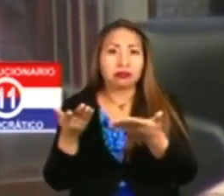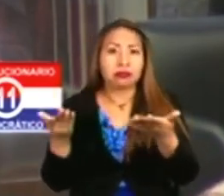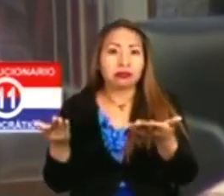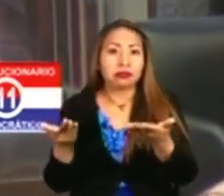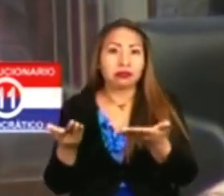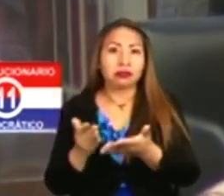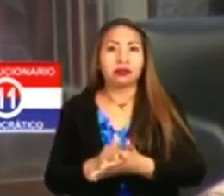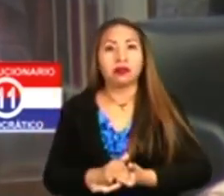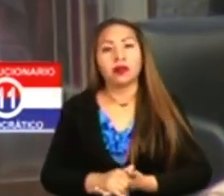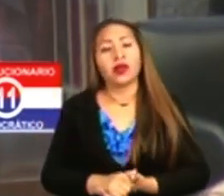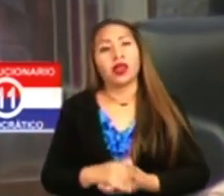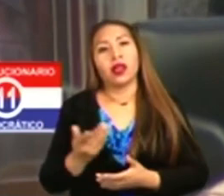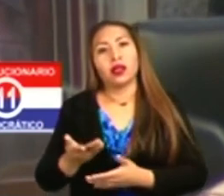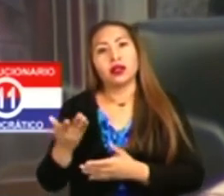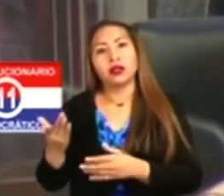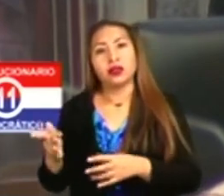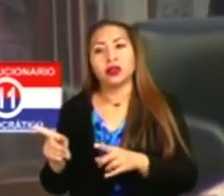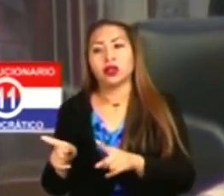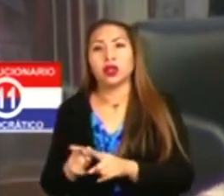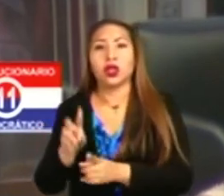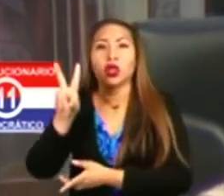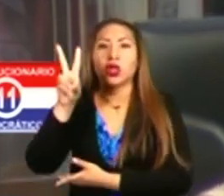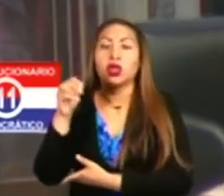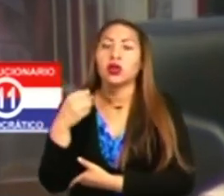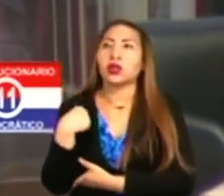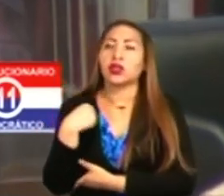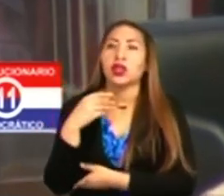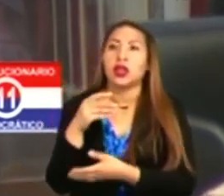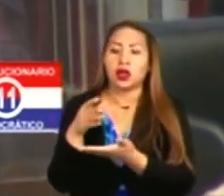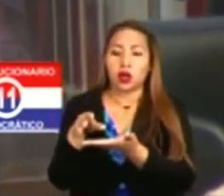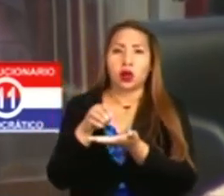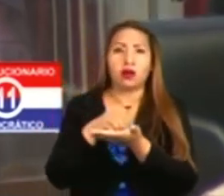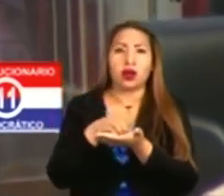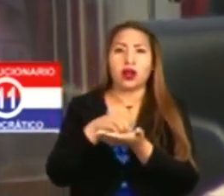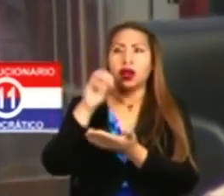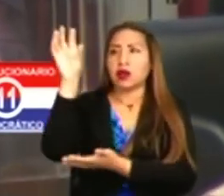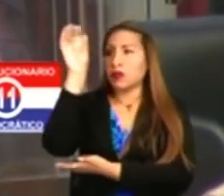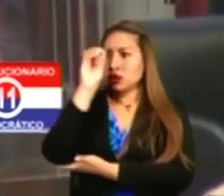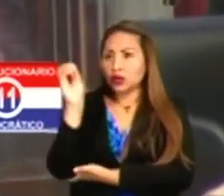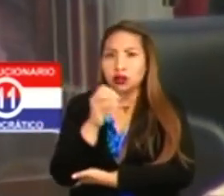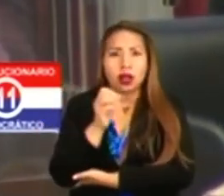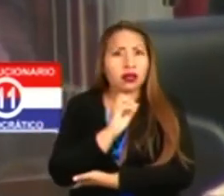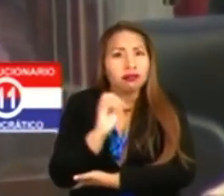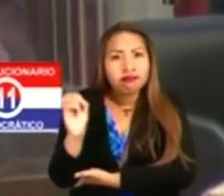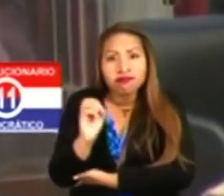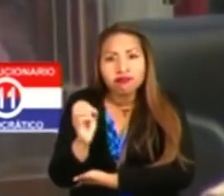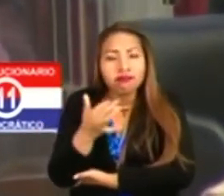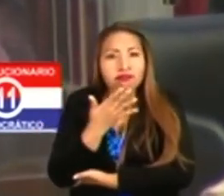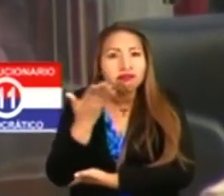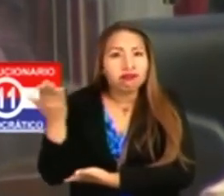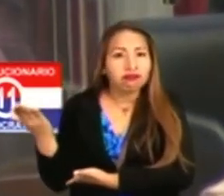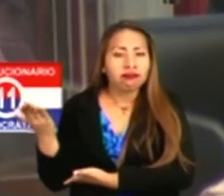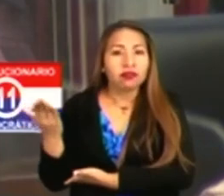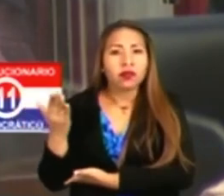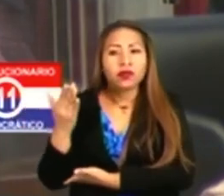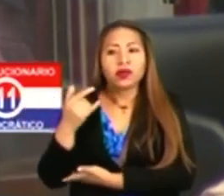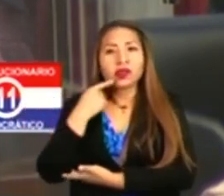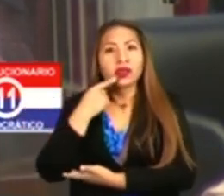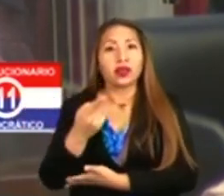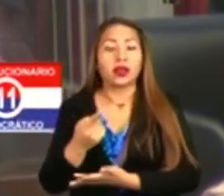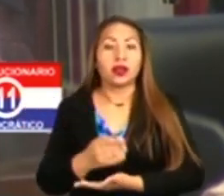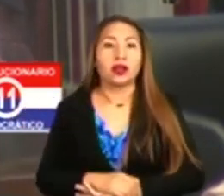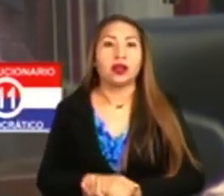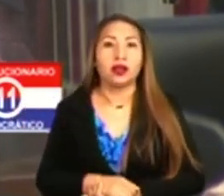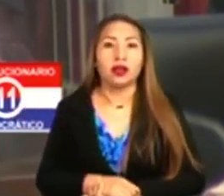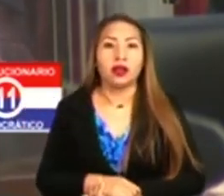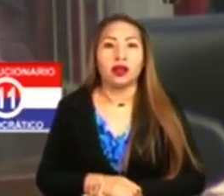cobra impuesto, no se le cobra en las remesas y esta fuga de capitales. Por otro lado, Panama Ports,